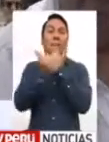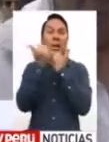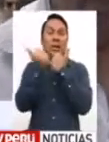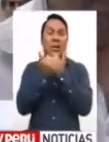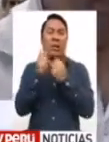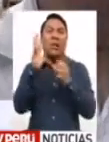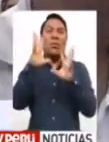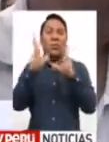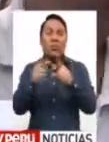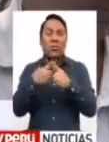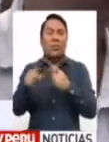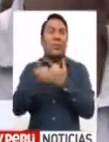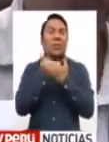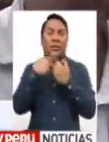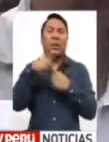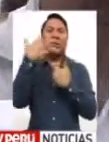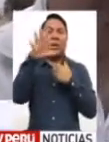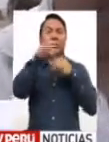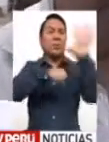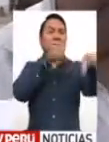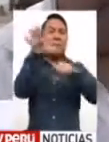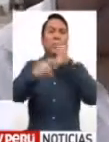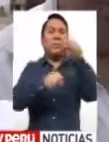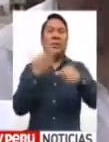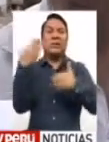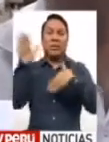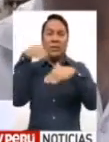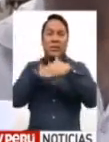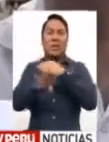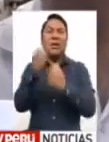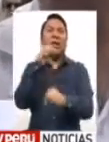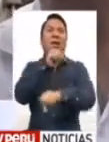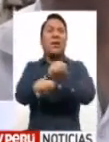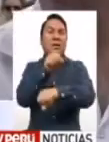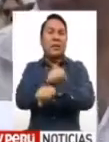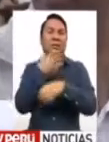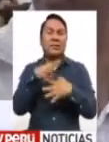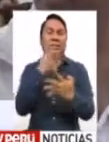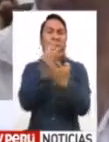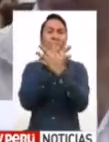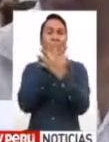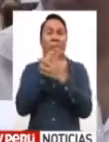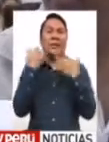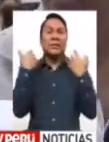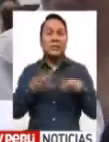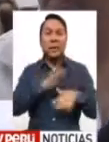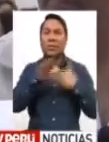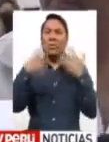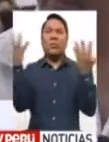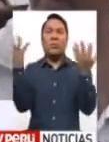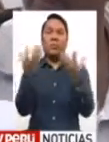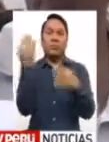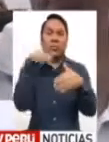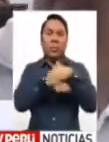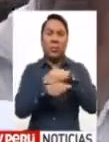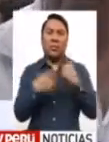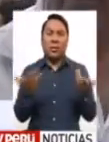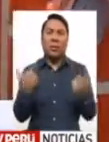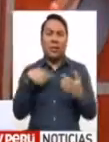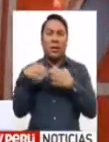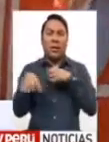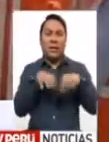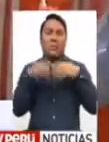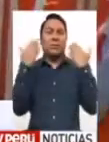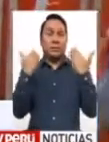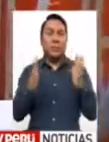sido arrestados y están en la cárcel esto es un hecho concreto algunos son intenciones son cosas que se han hecho